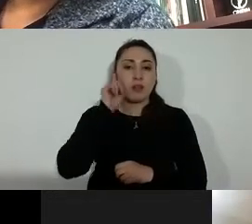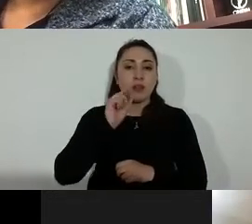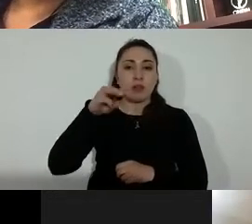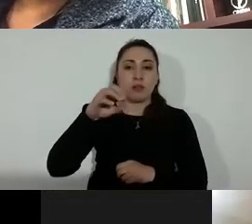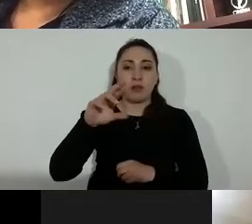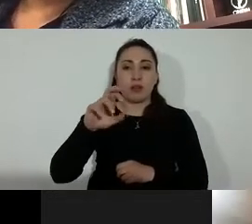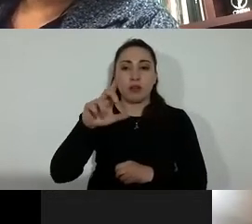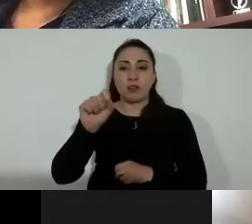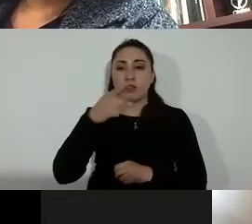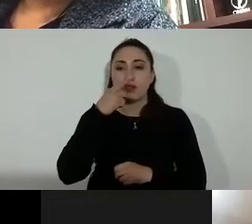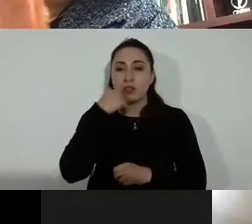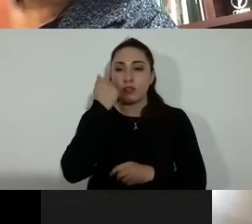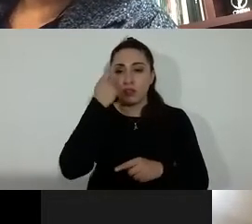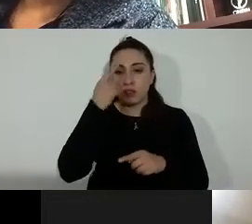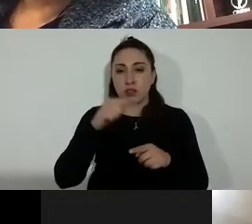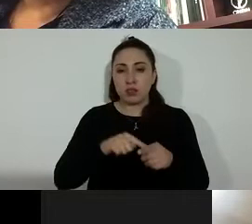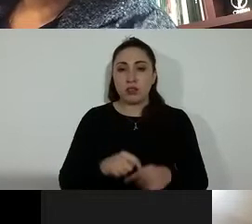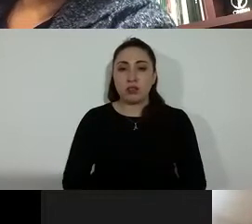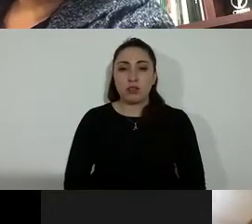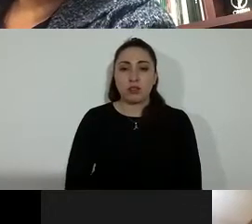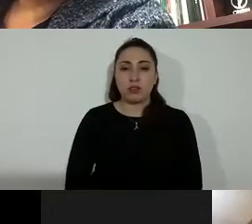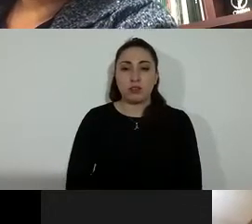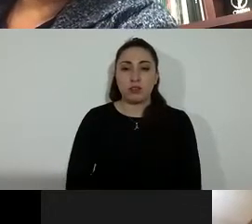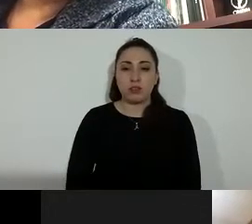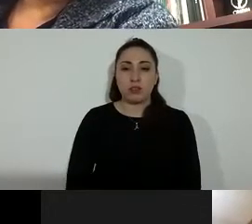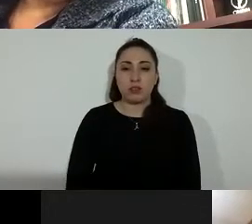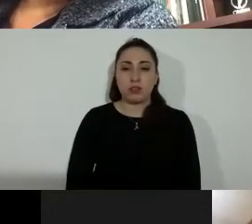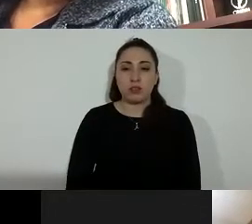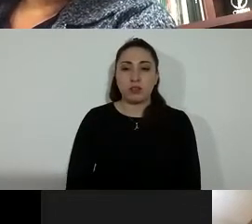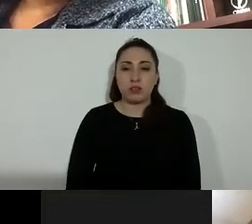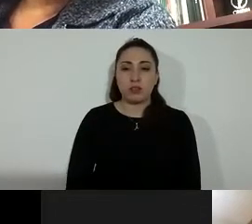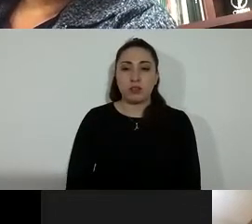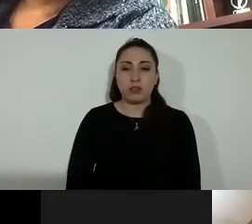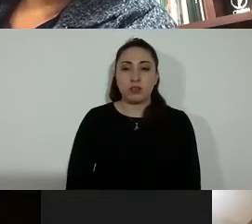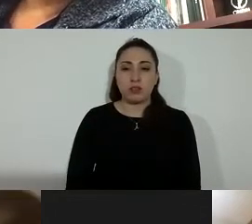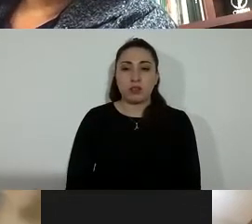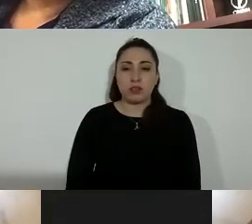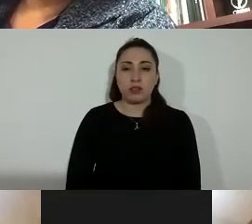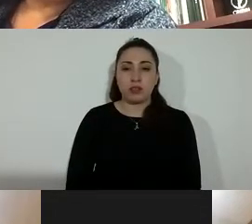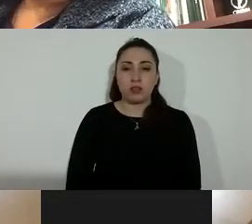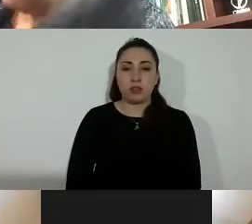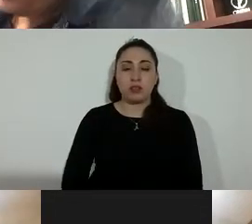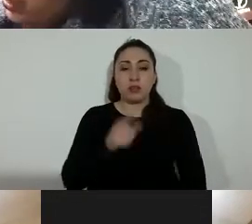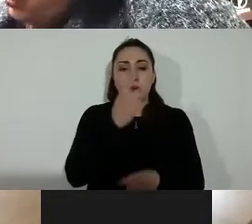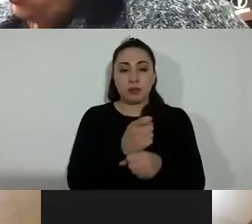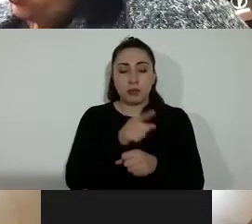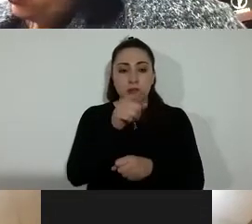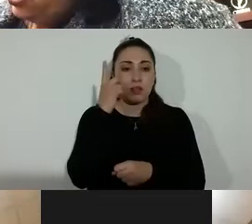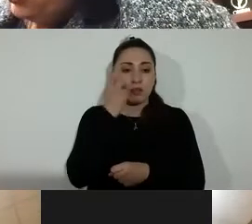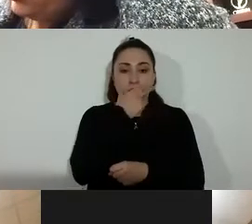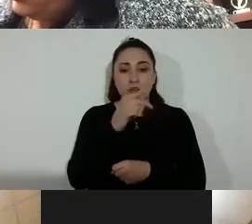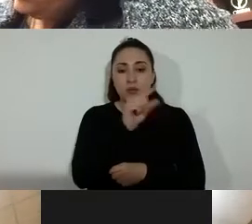diputado. diputada. Y el diputado Rubio también. Está Perdón. para... Adelante, diputada. El diputado Rubio, si quiere, y después